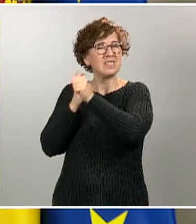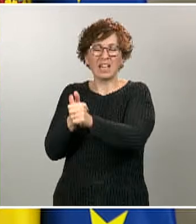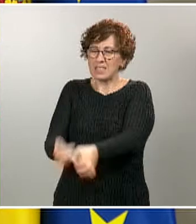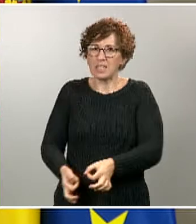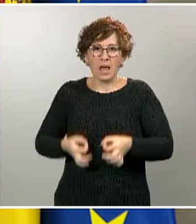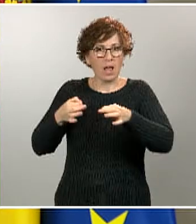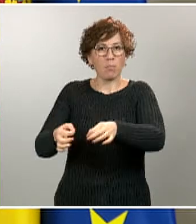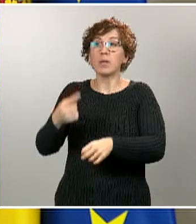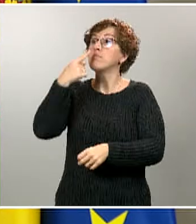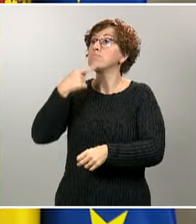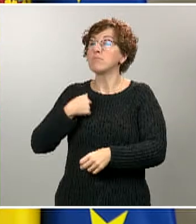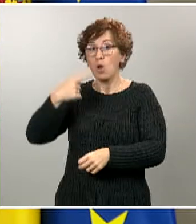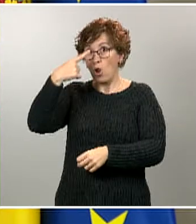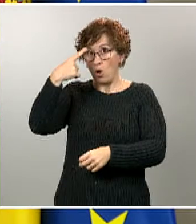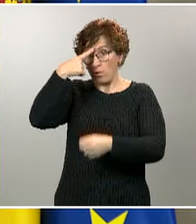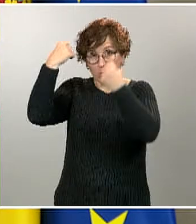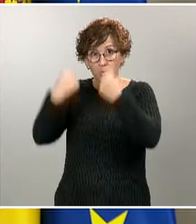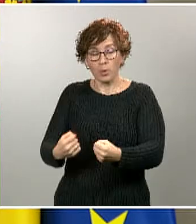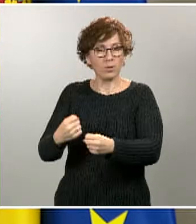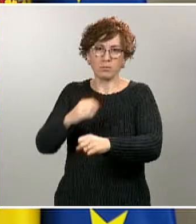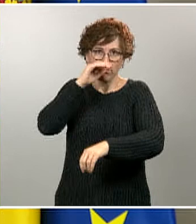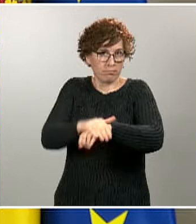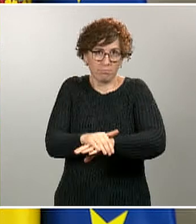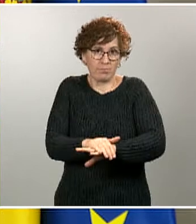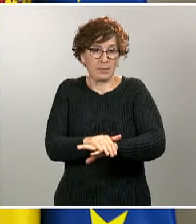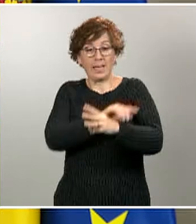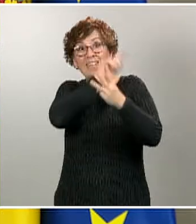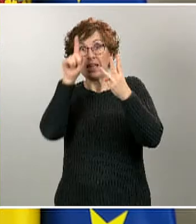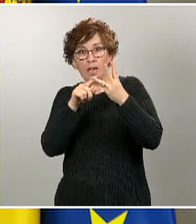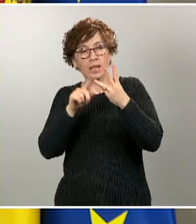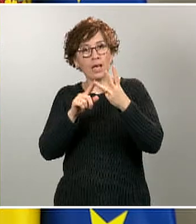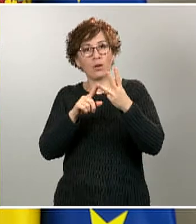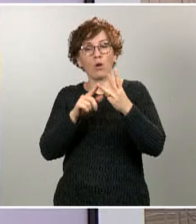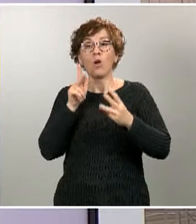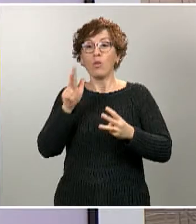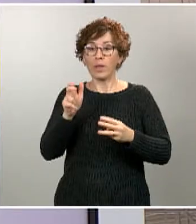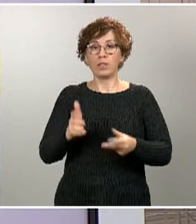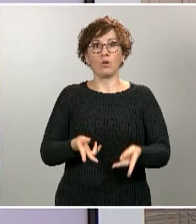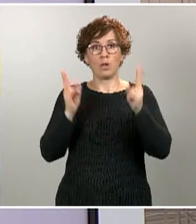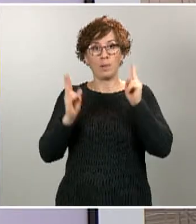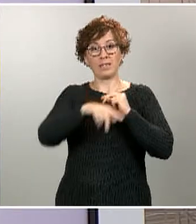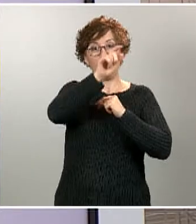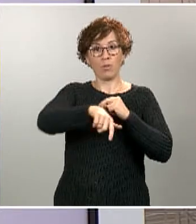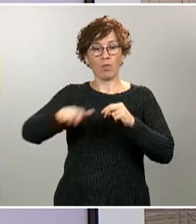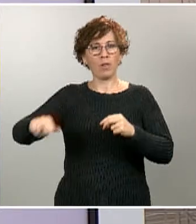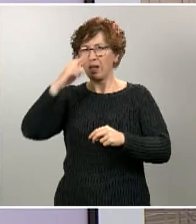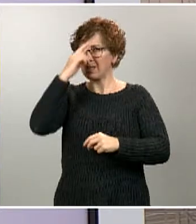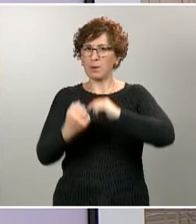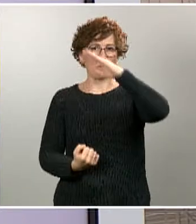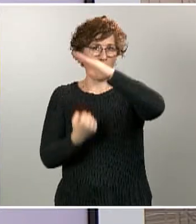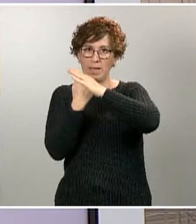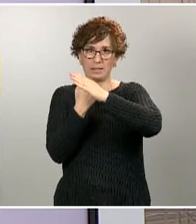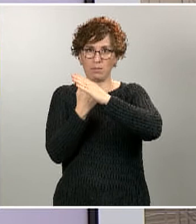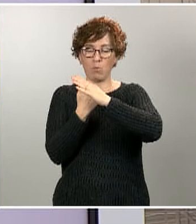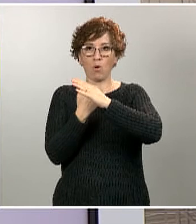En tercer lugar, el respeto máximo a los derechos y libertades de los ciudadanos en el conjunto de medidas que eventualmente podamos tomar.